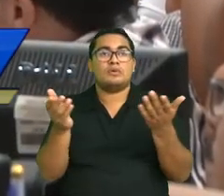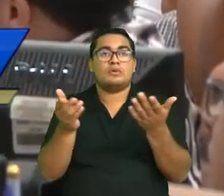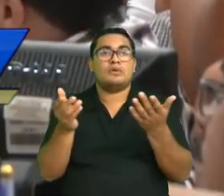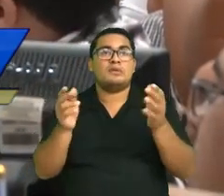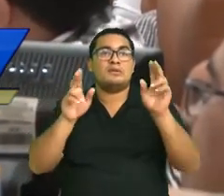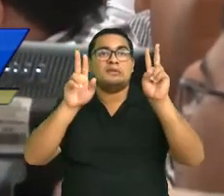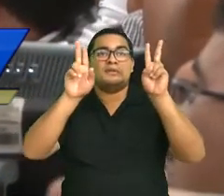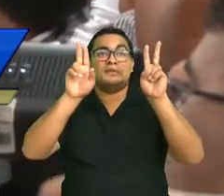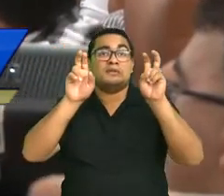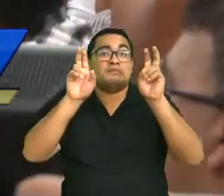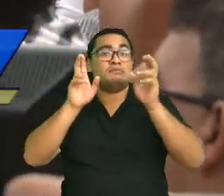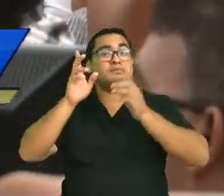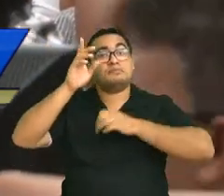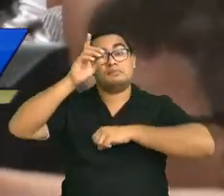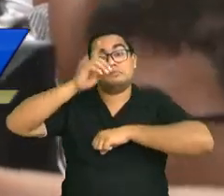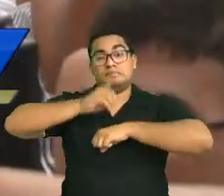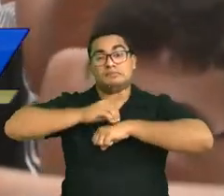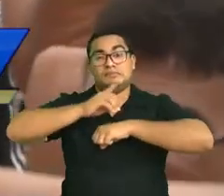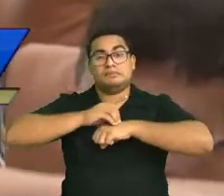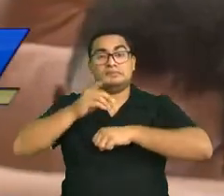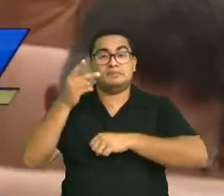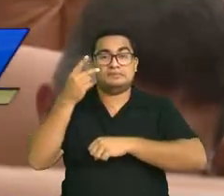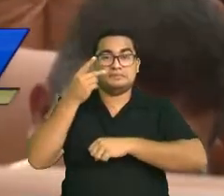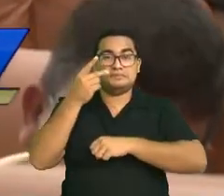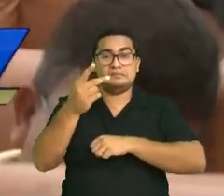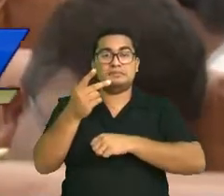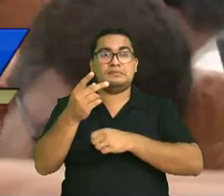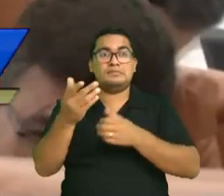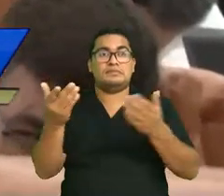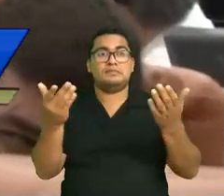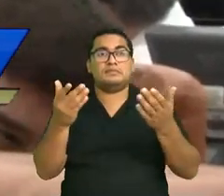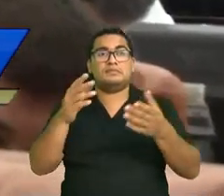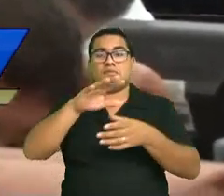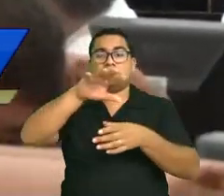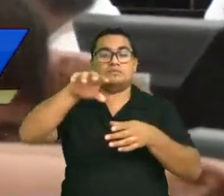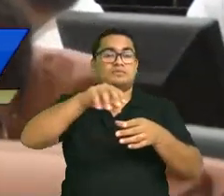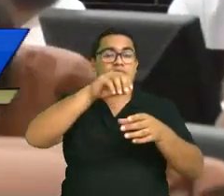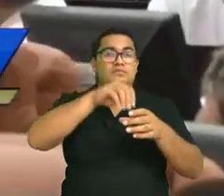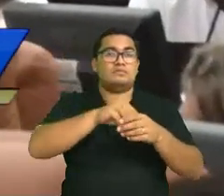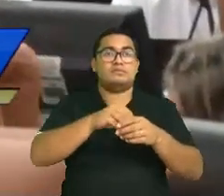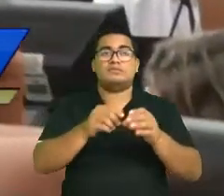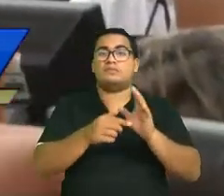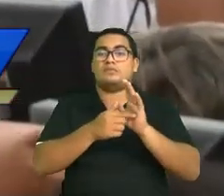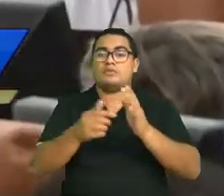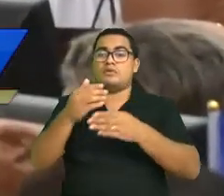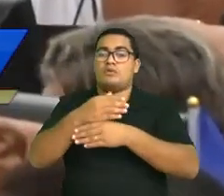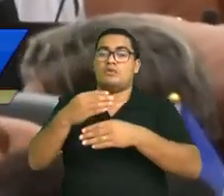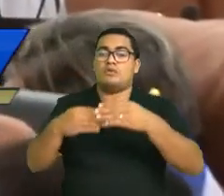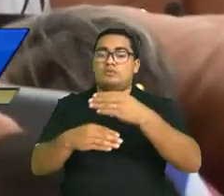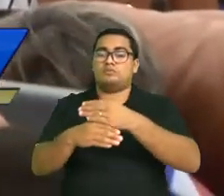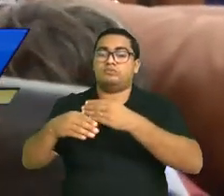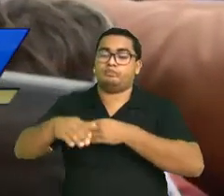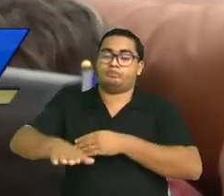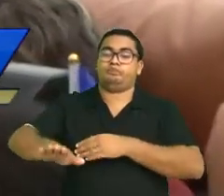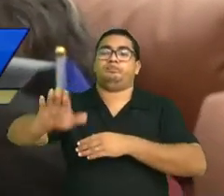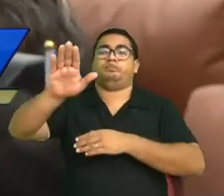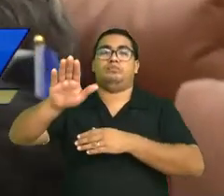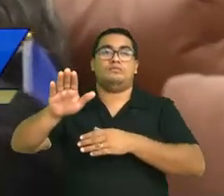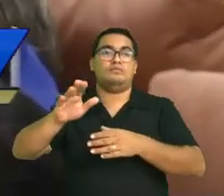veces vimos, más bien dicho, inclusión era la construcción de una rampa, inclusión era una silla de